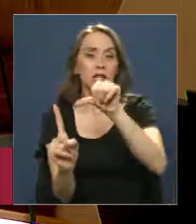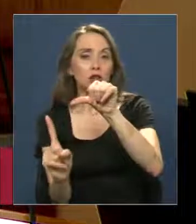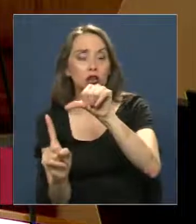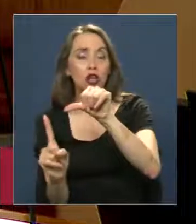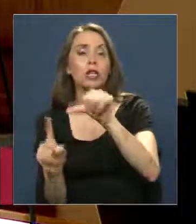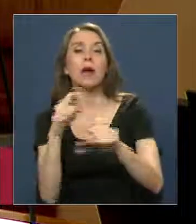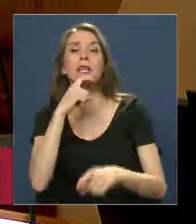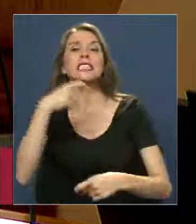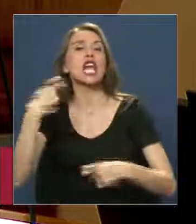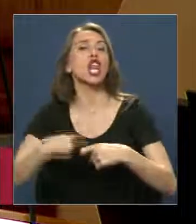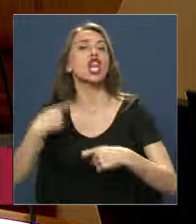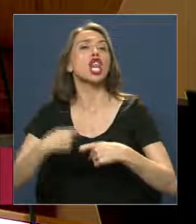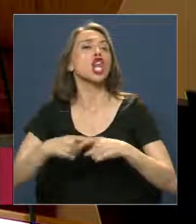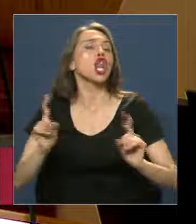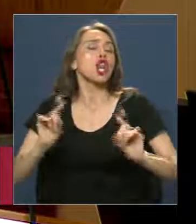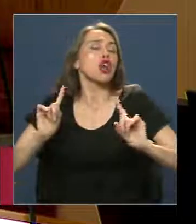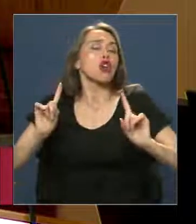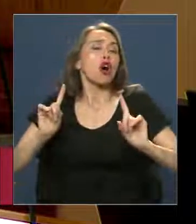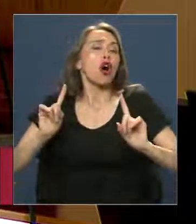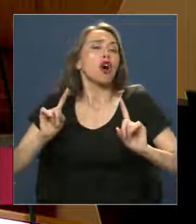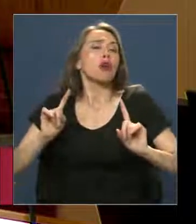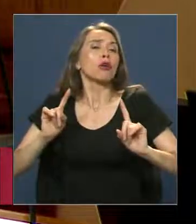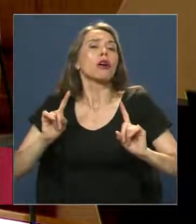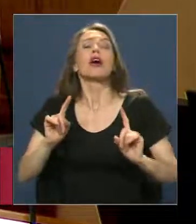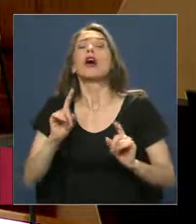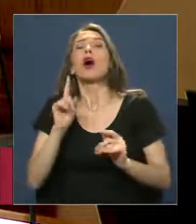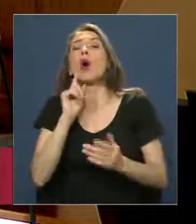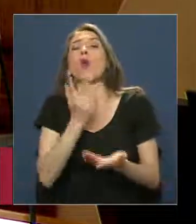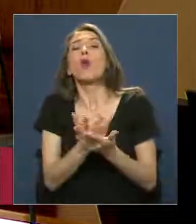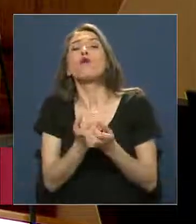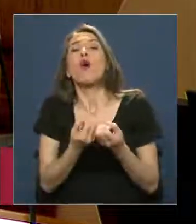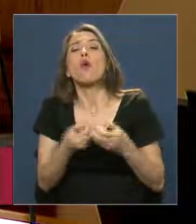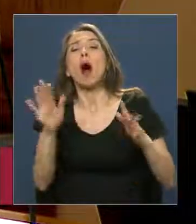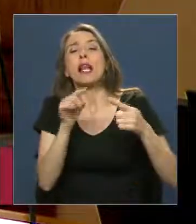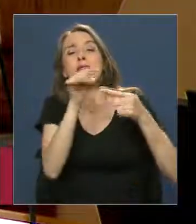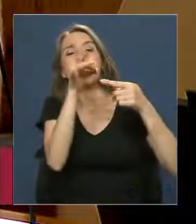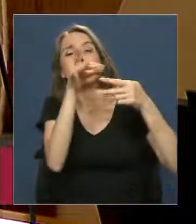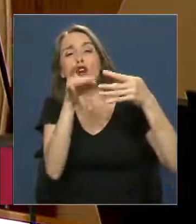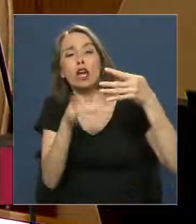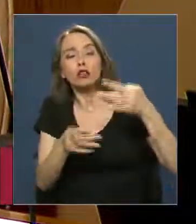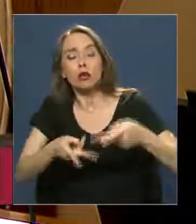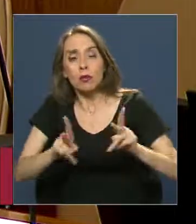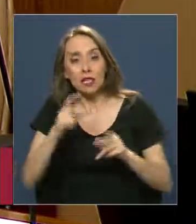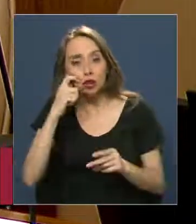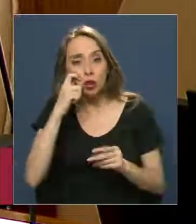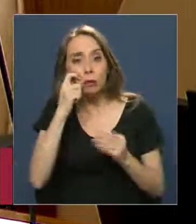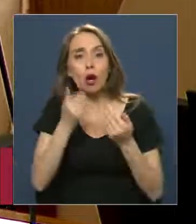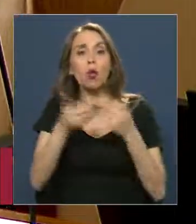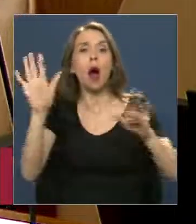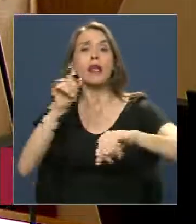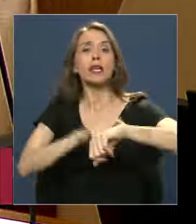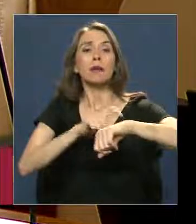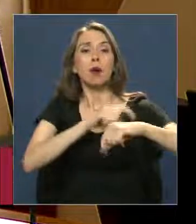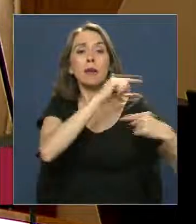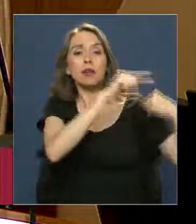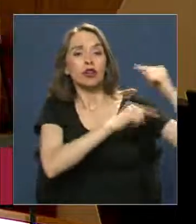la negación de cualquier tipo de violación de derechos humanos en cualquier tiempo cometida por un